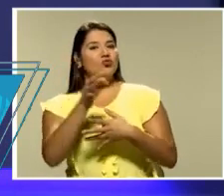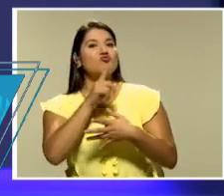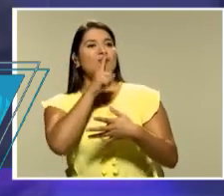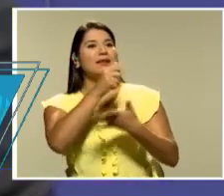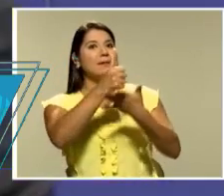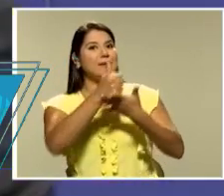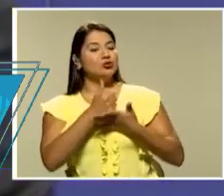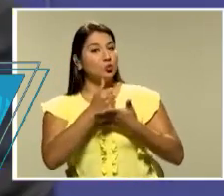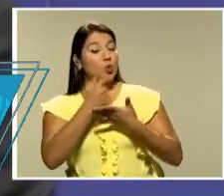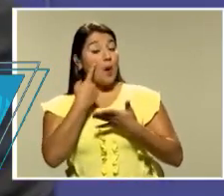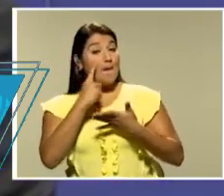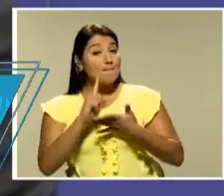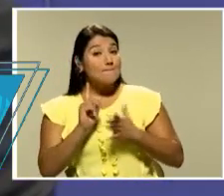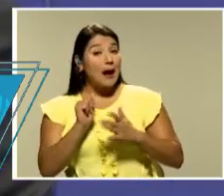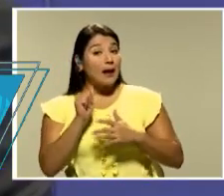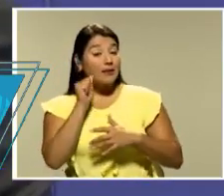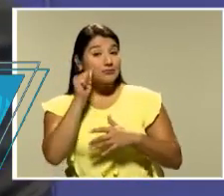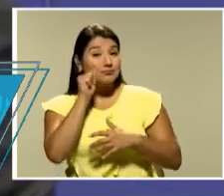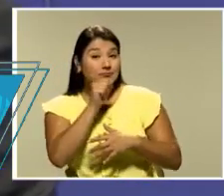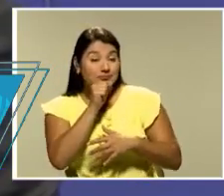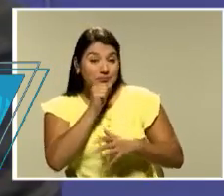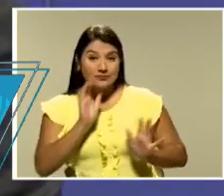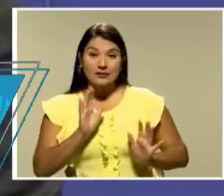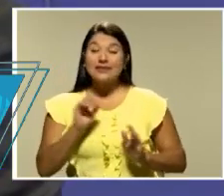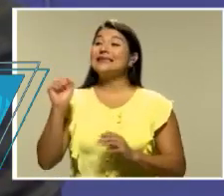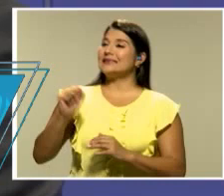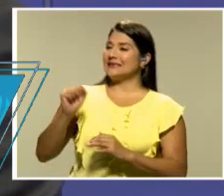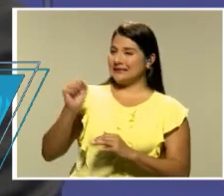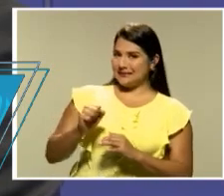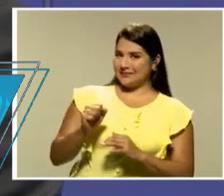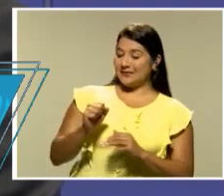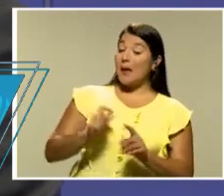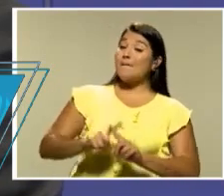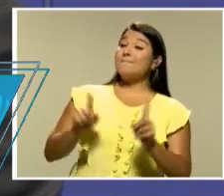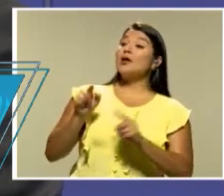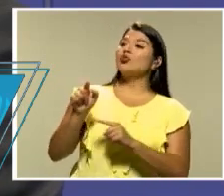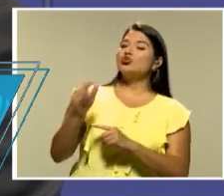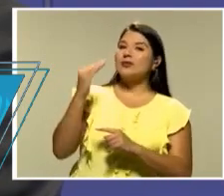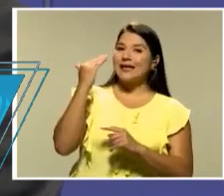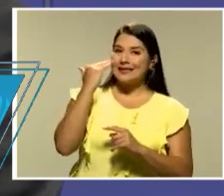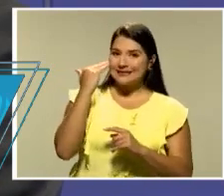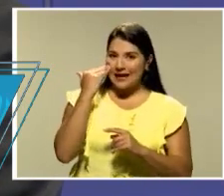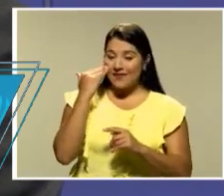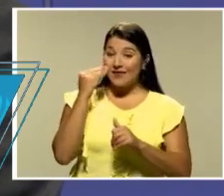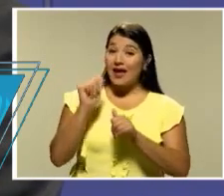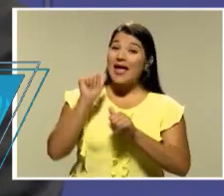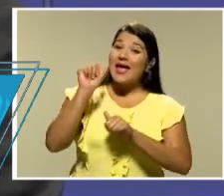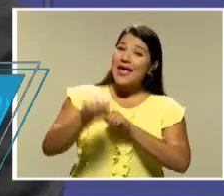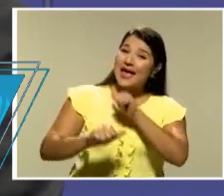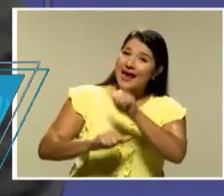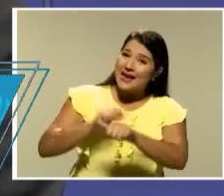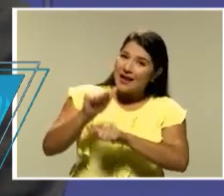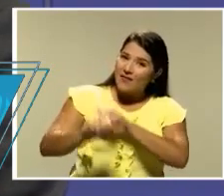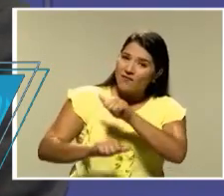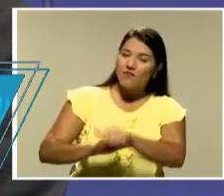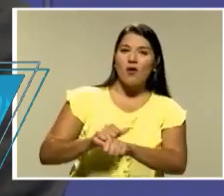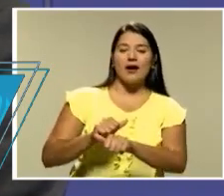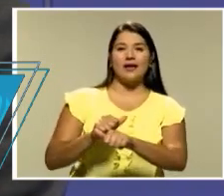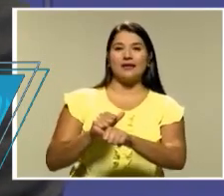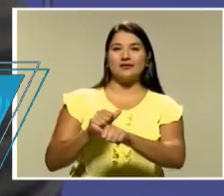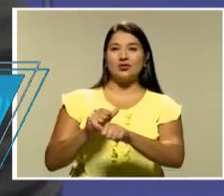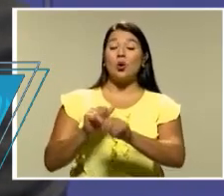pero usted sabe que ese tema del esfuerzo es justamente la clave para el desfase que hay entre las expectativas